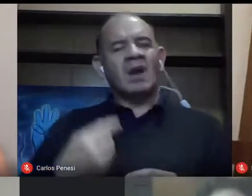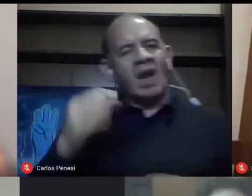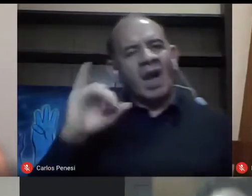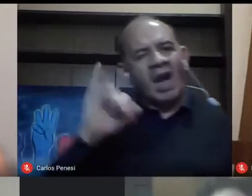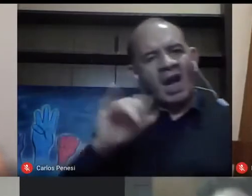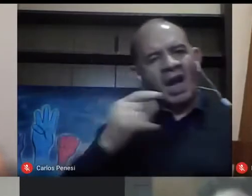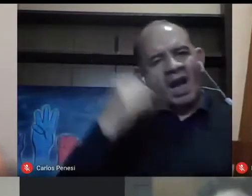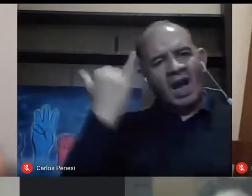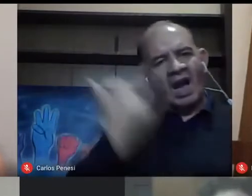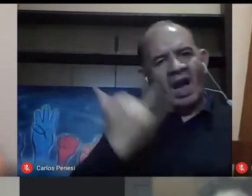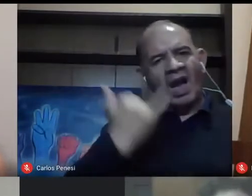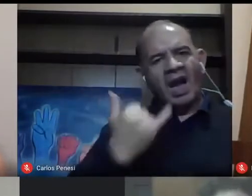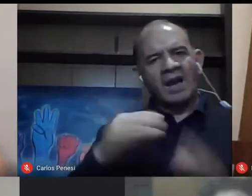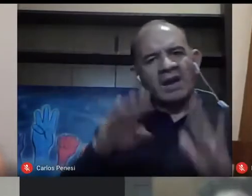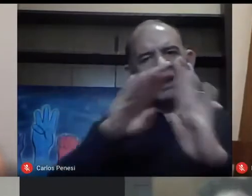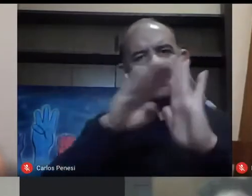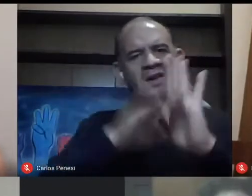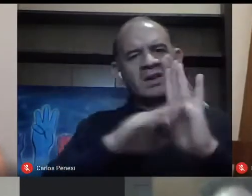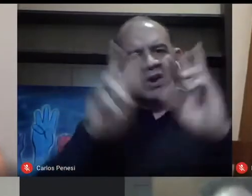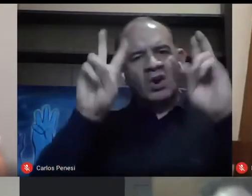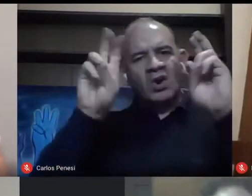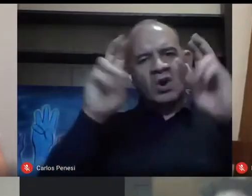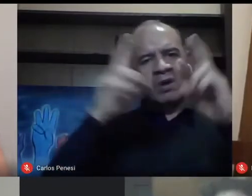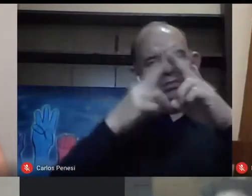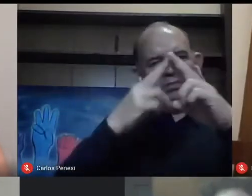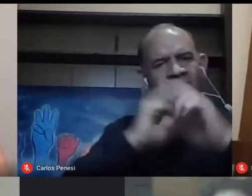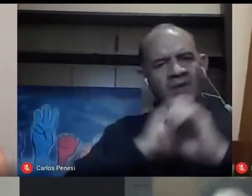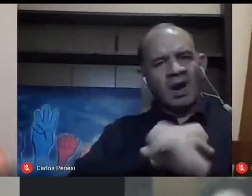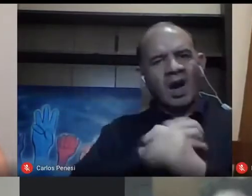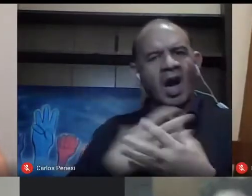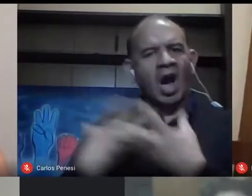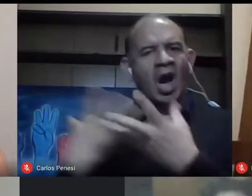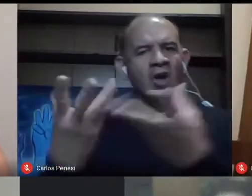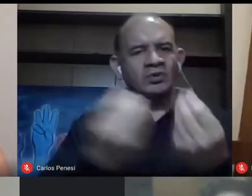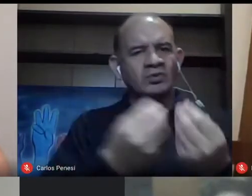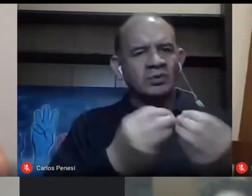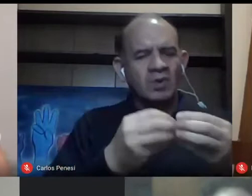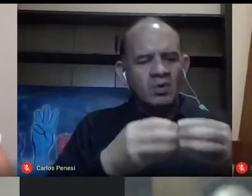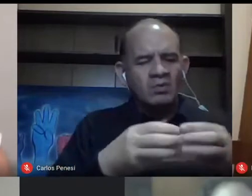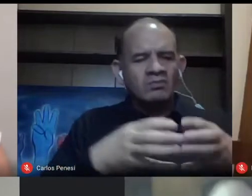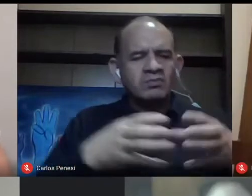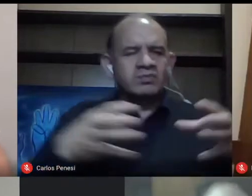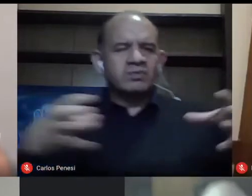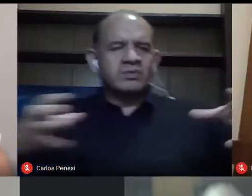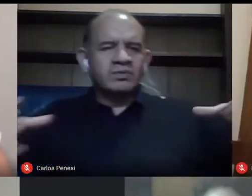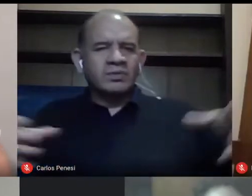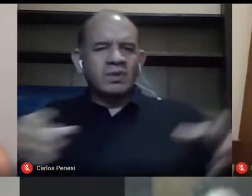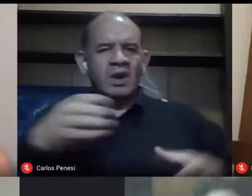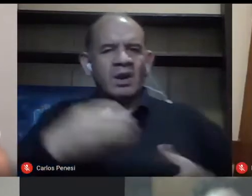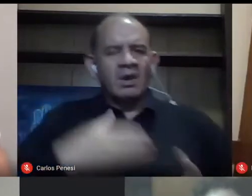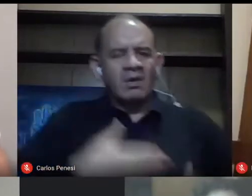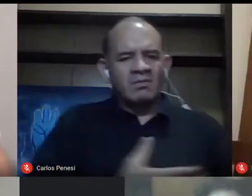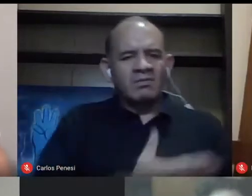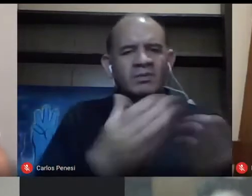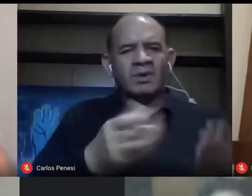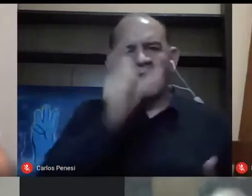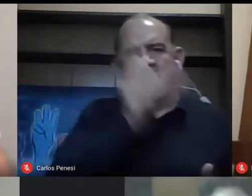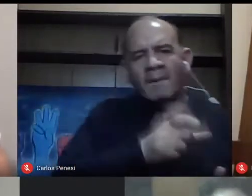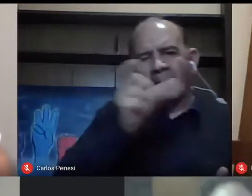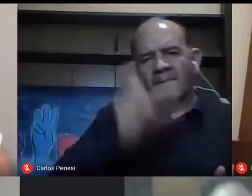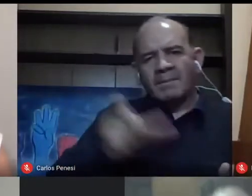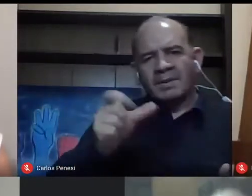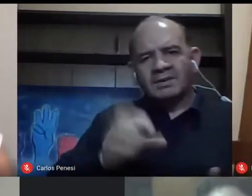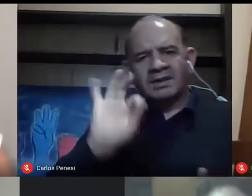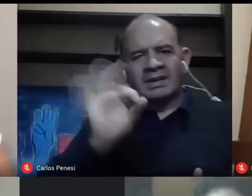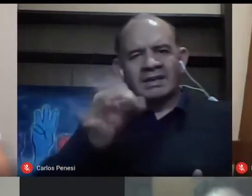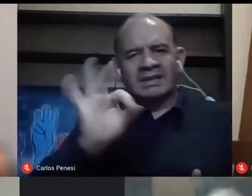de registro y que ya brindan servicio, y luego intentar ampliar esos servicios y federalizar y que haya, digamos,